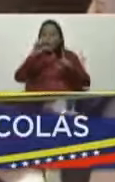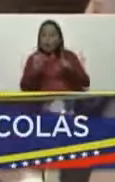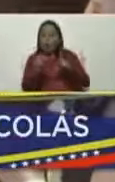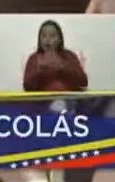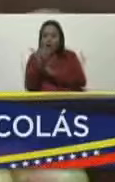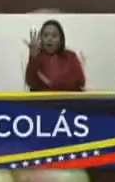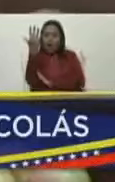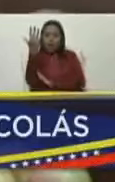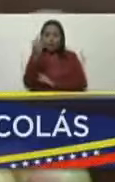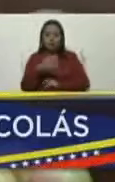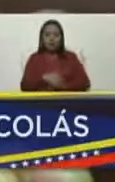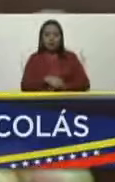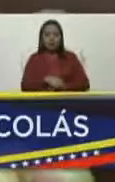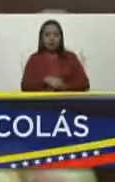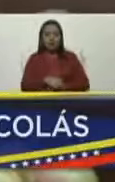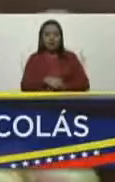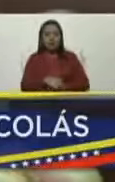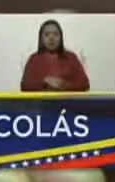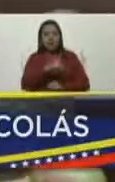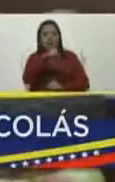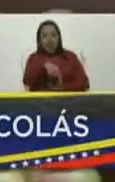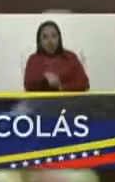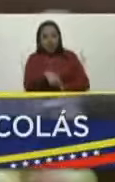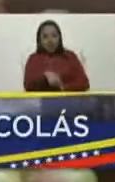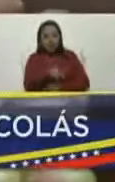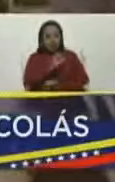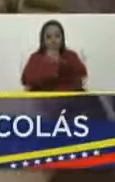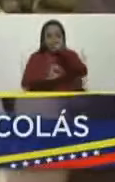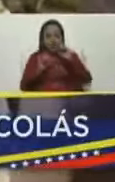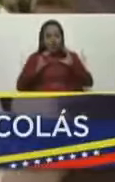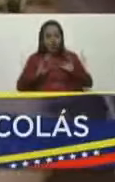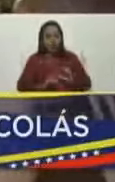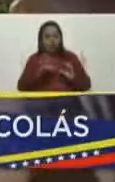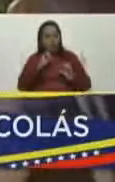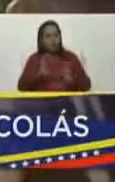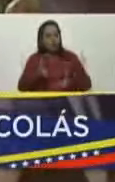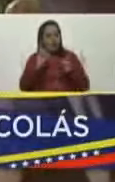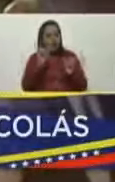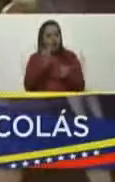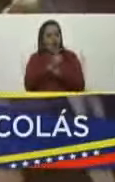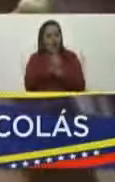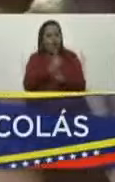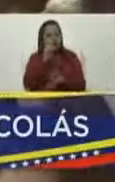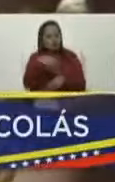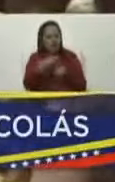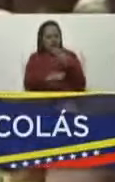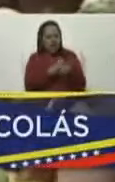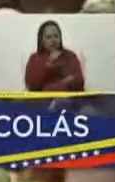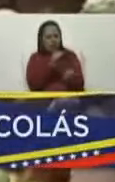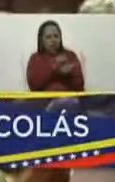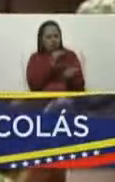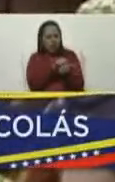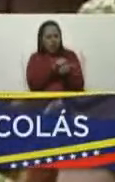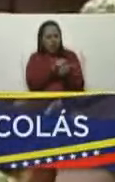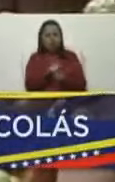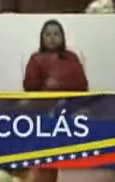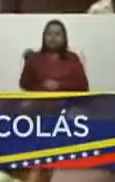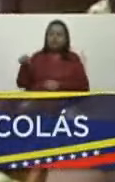guanábana es también antioxidante y anticancerígeno. ¿También produces coco? Sí, el